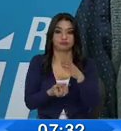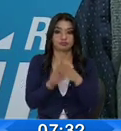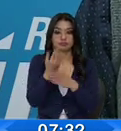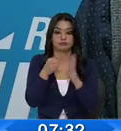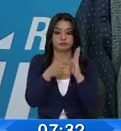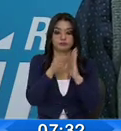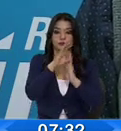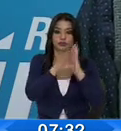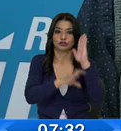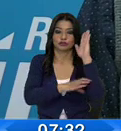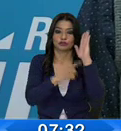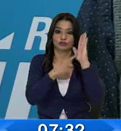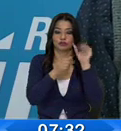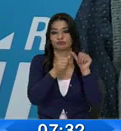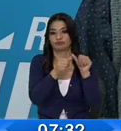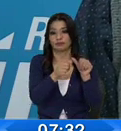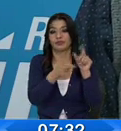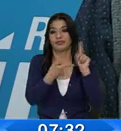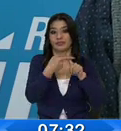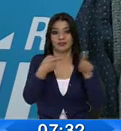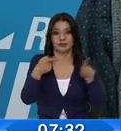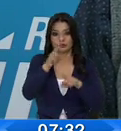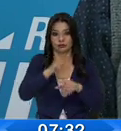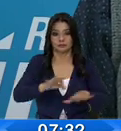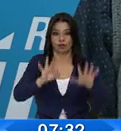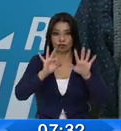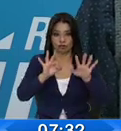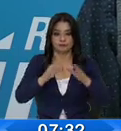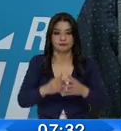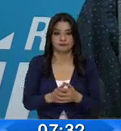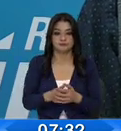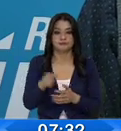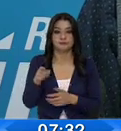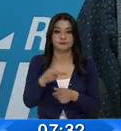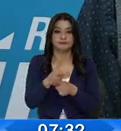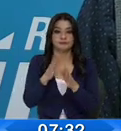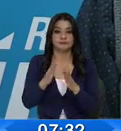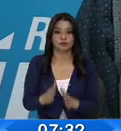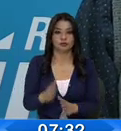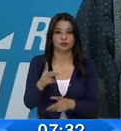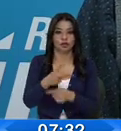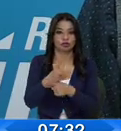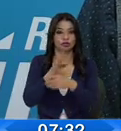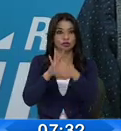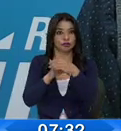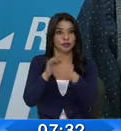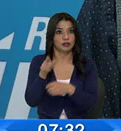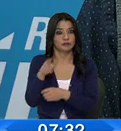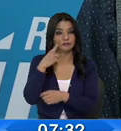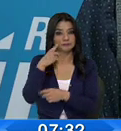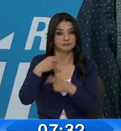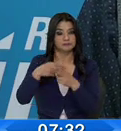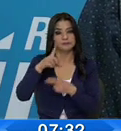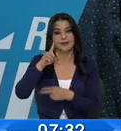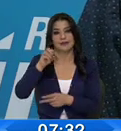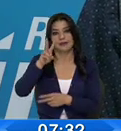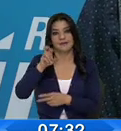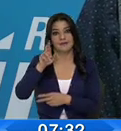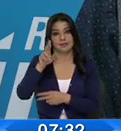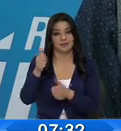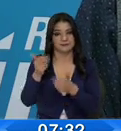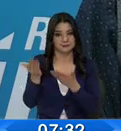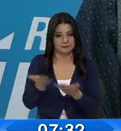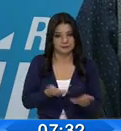constitución que está vigente desde el 2008 está con nosotros el consejero del consejo de participación ciudadana david rosero a quien le damos la bienvenida